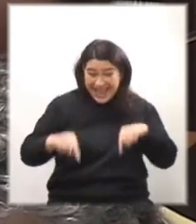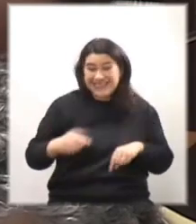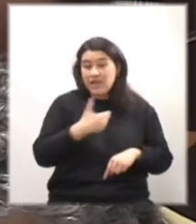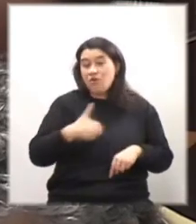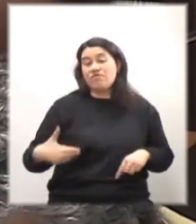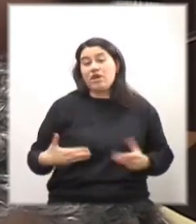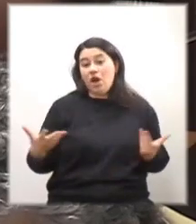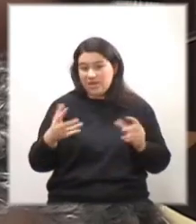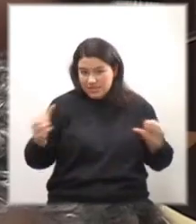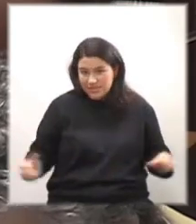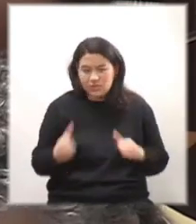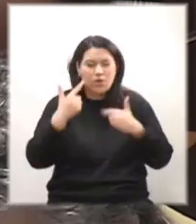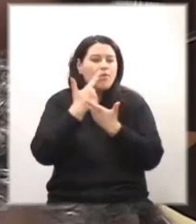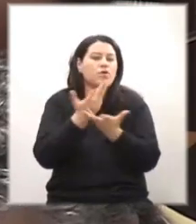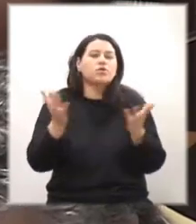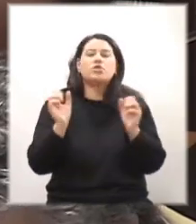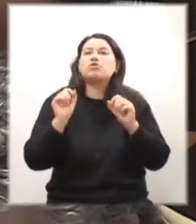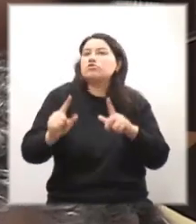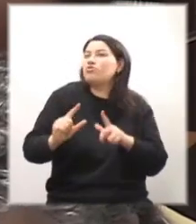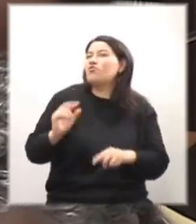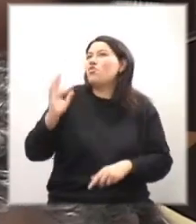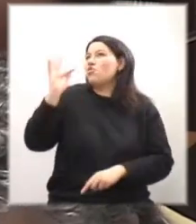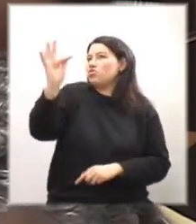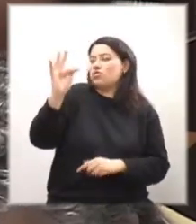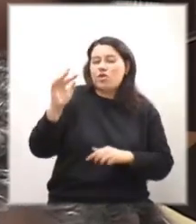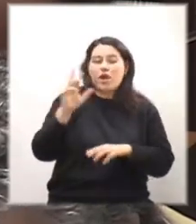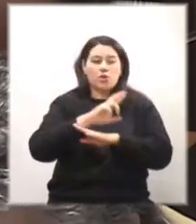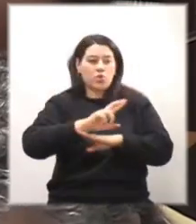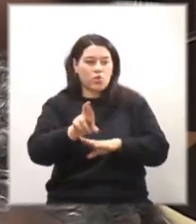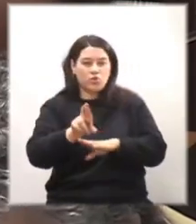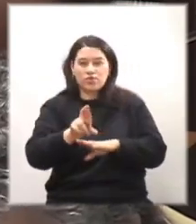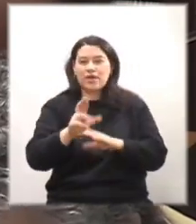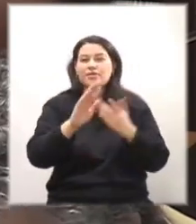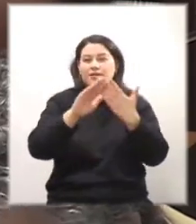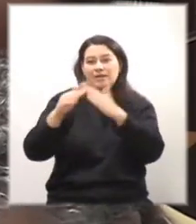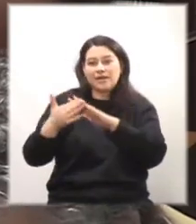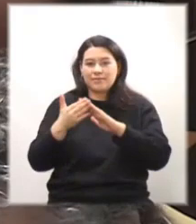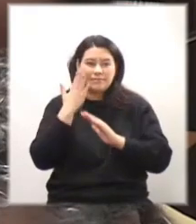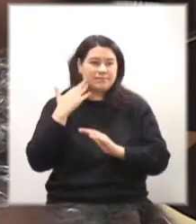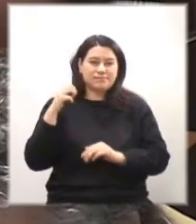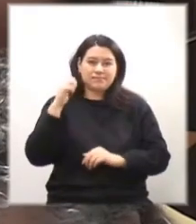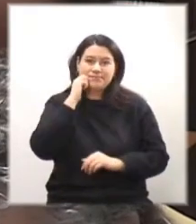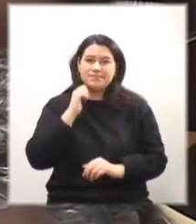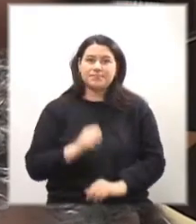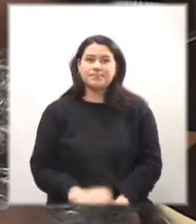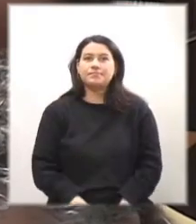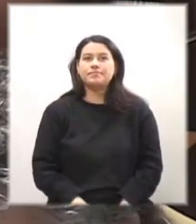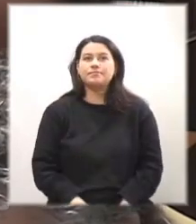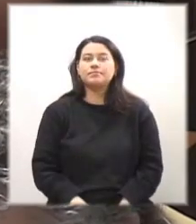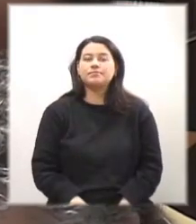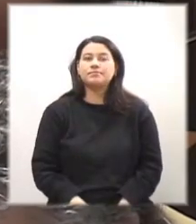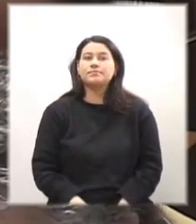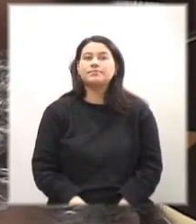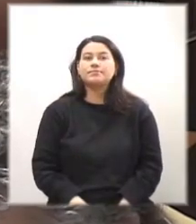está haciendo y mostrando como su legado en rutas y en asentamientos.